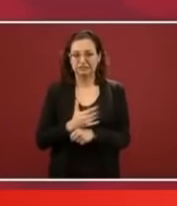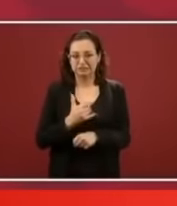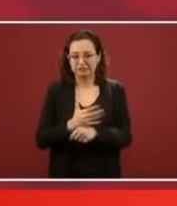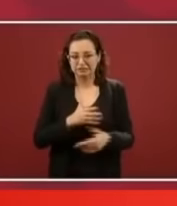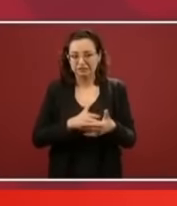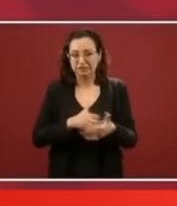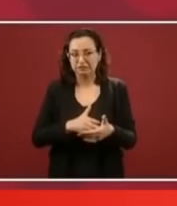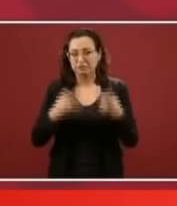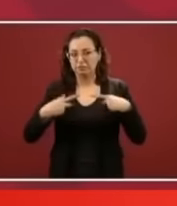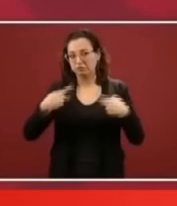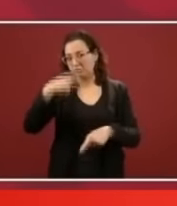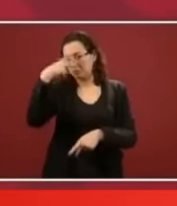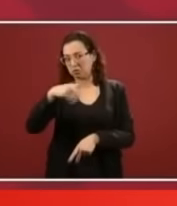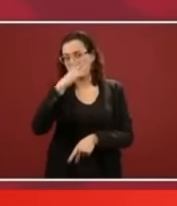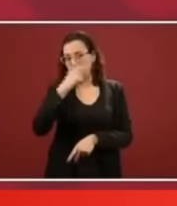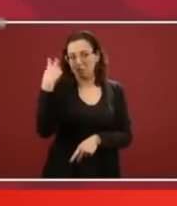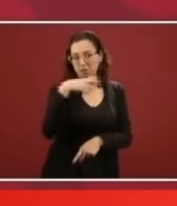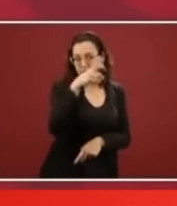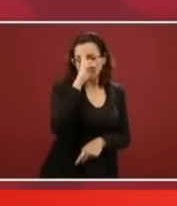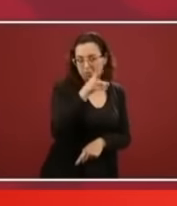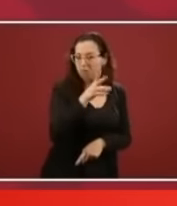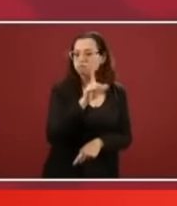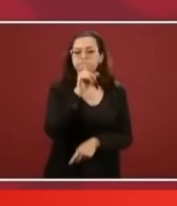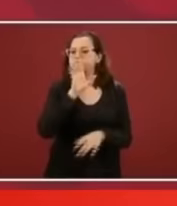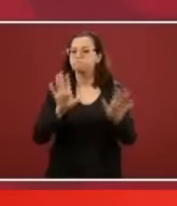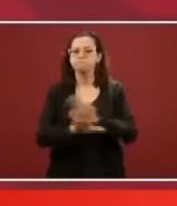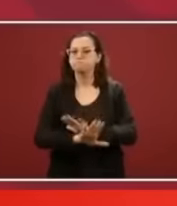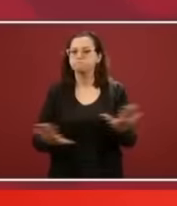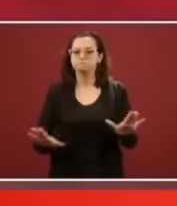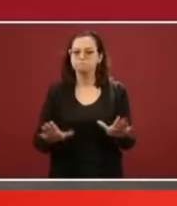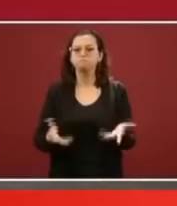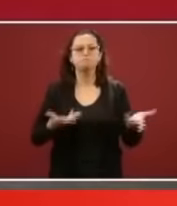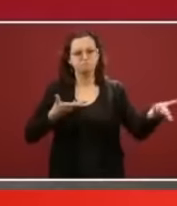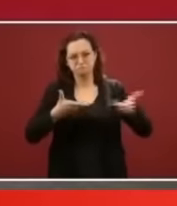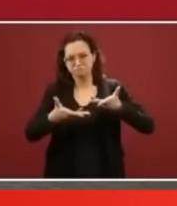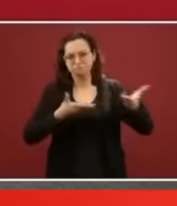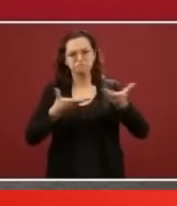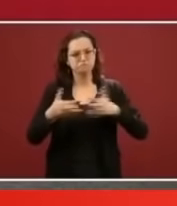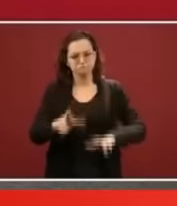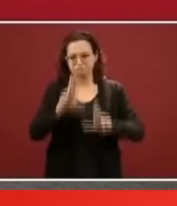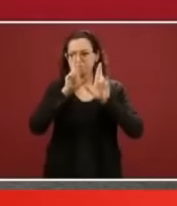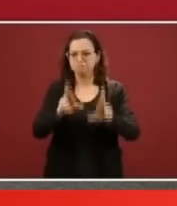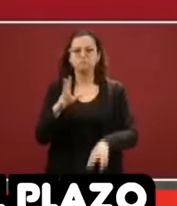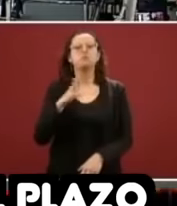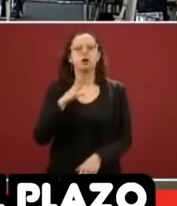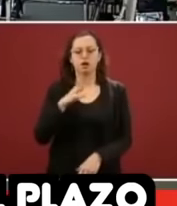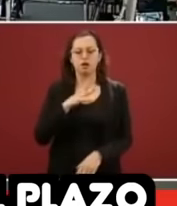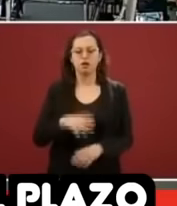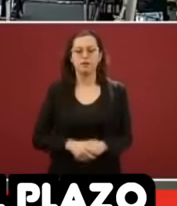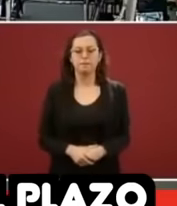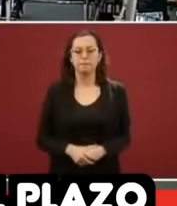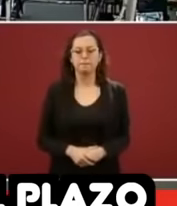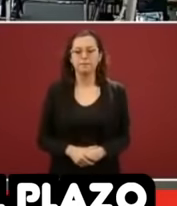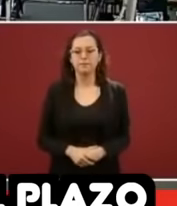viajeros mexicanos. O sea, hay un trato respetuoso en nuestras relaciones. Y